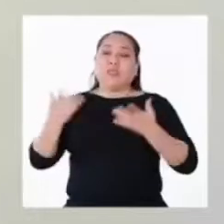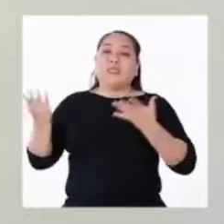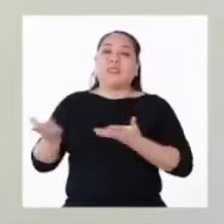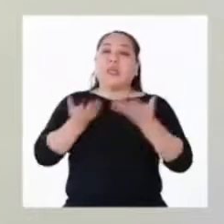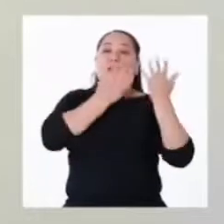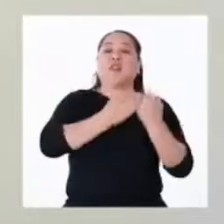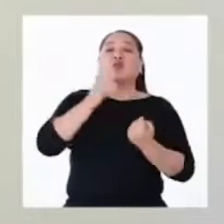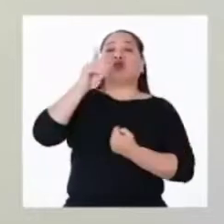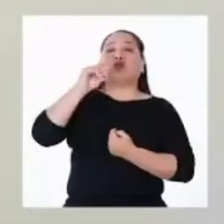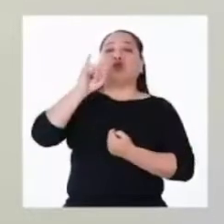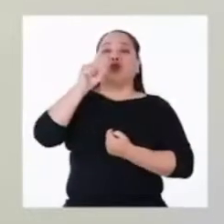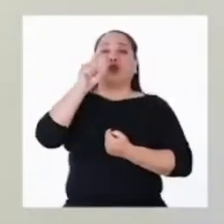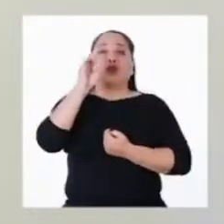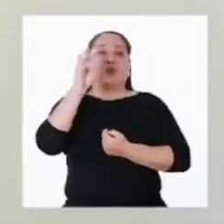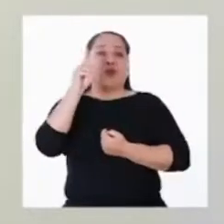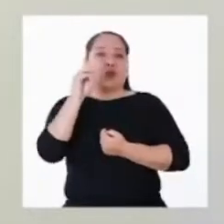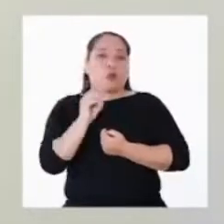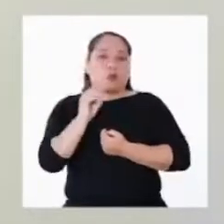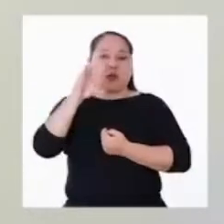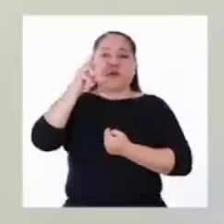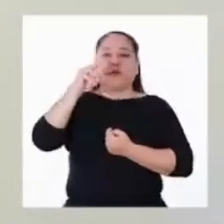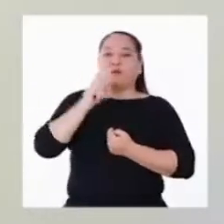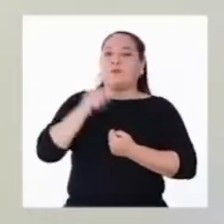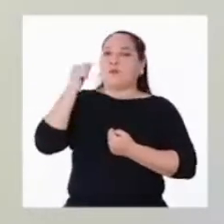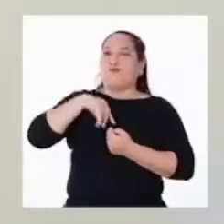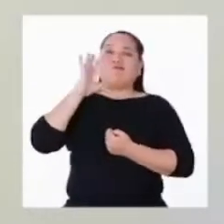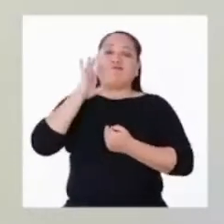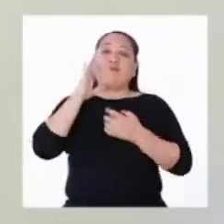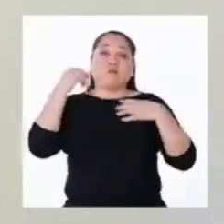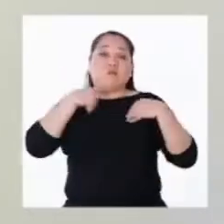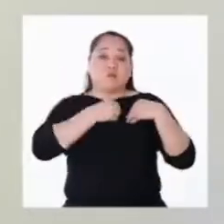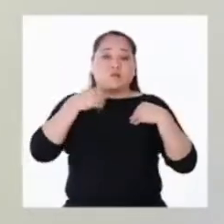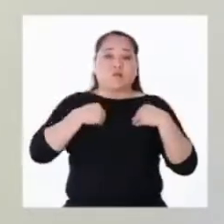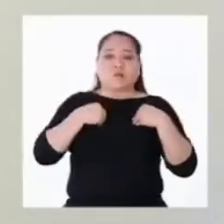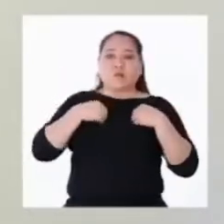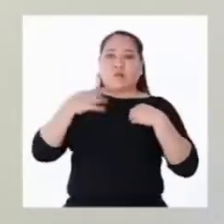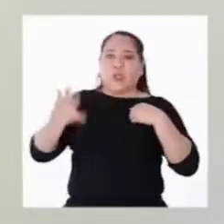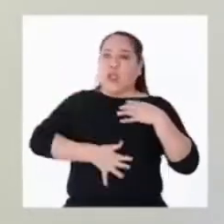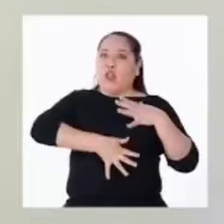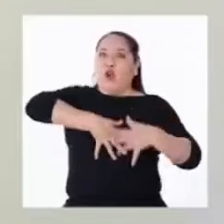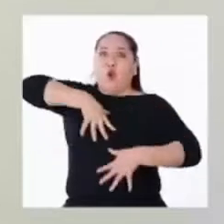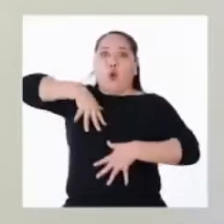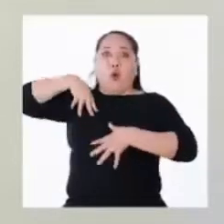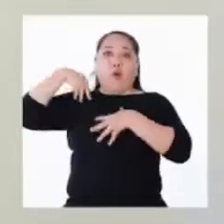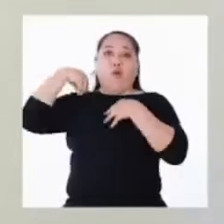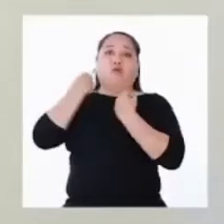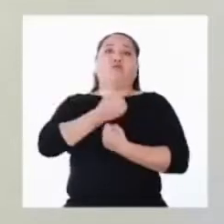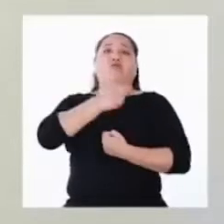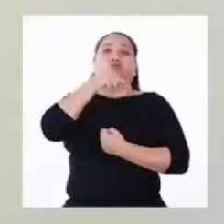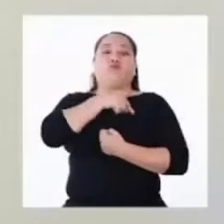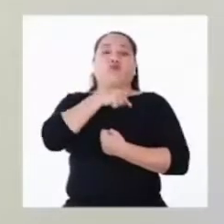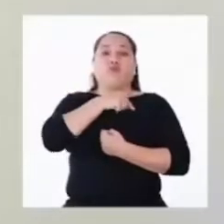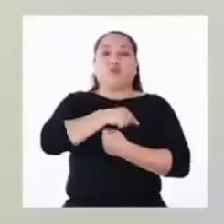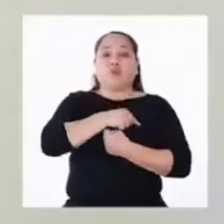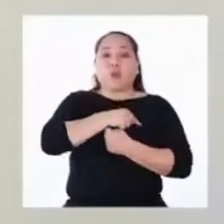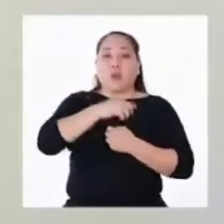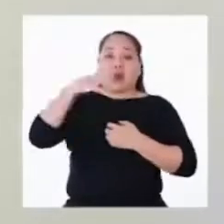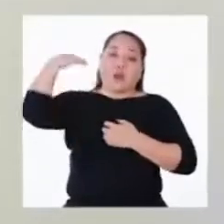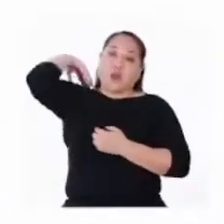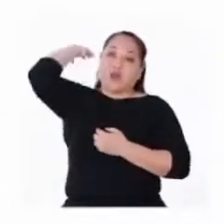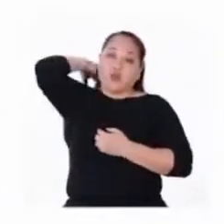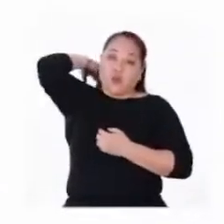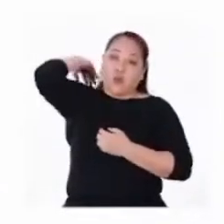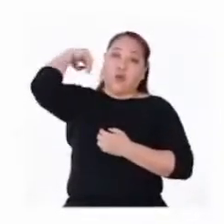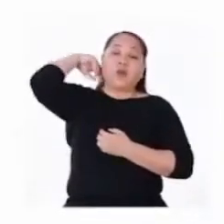va desde todo el cuerpo hasta el corazón y los pulmones para finalmente ser eliminado a través de la